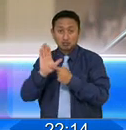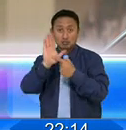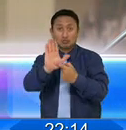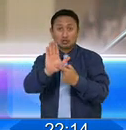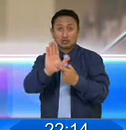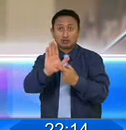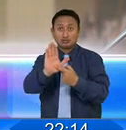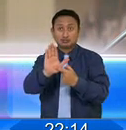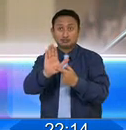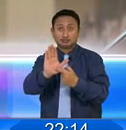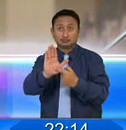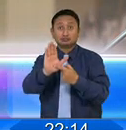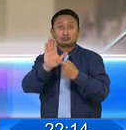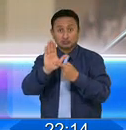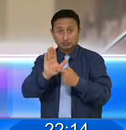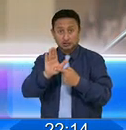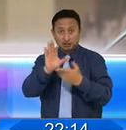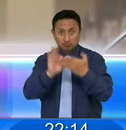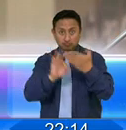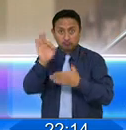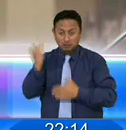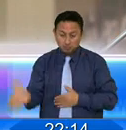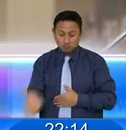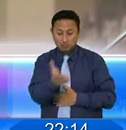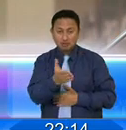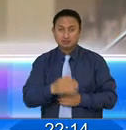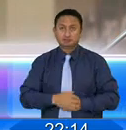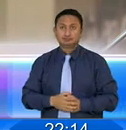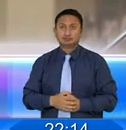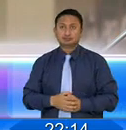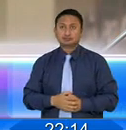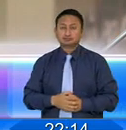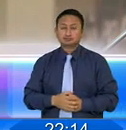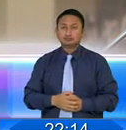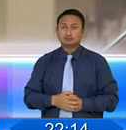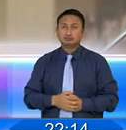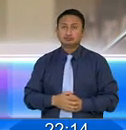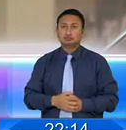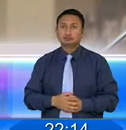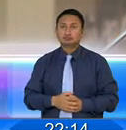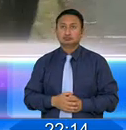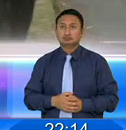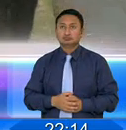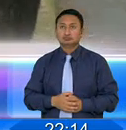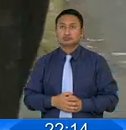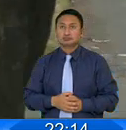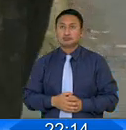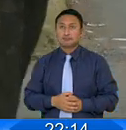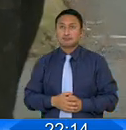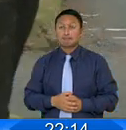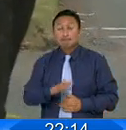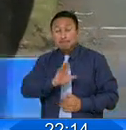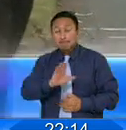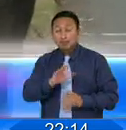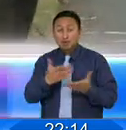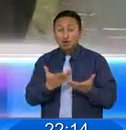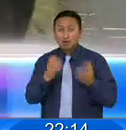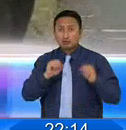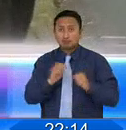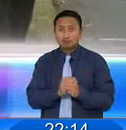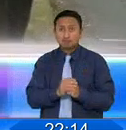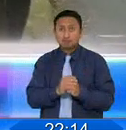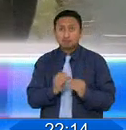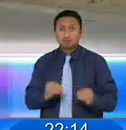documento para el turno, será el documento habilitante para poder circular. Aunque de alguna manera se permite mayor libertad